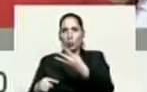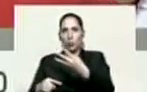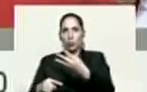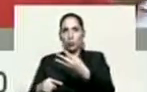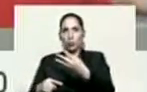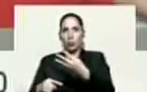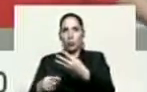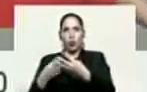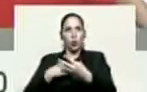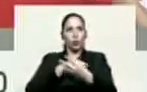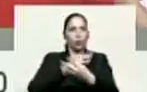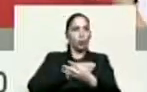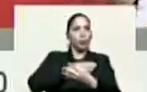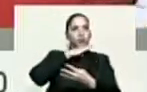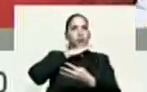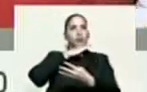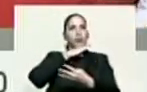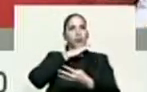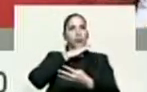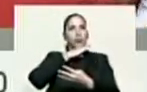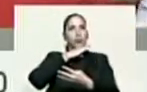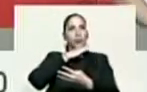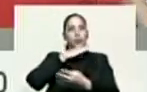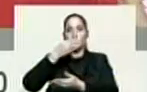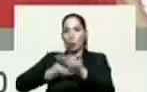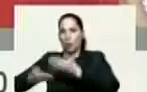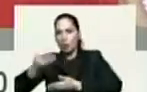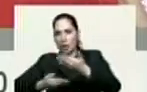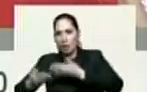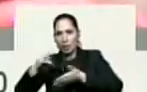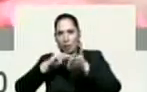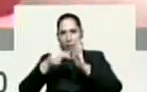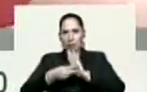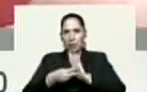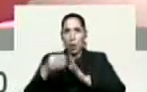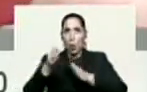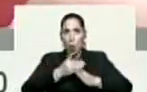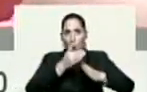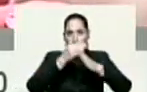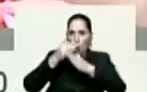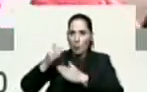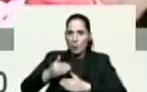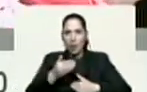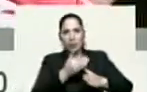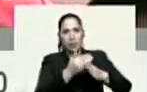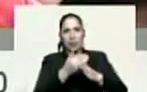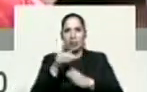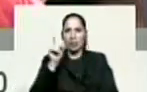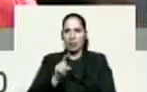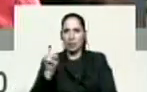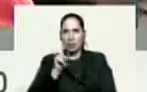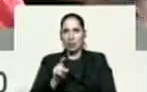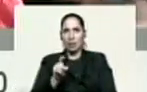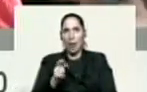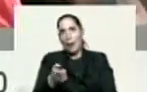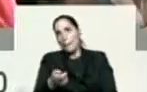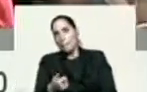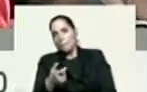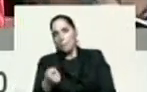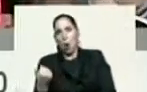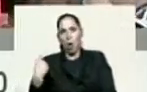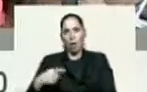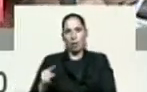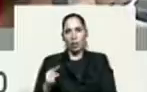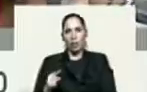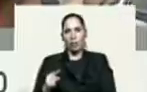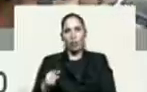que nos sobra. Solidaridad es compartir con el que lo necesite lo poco que nosotros tenemos.